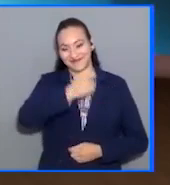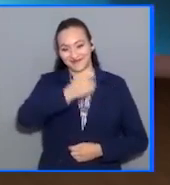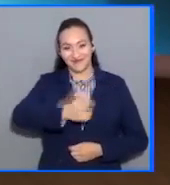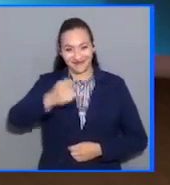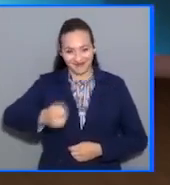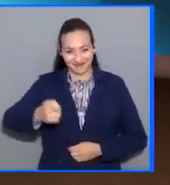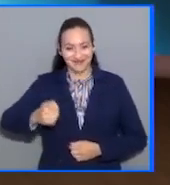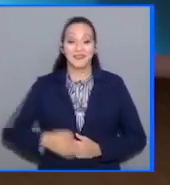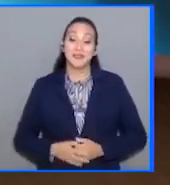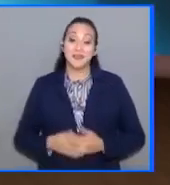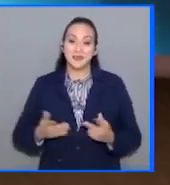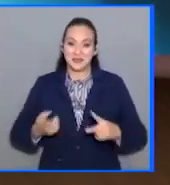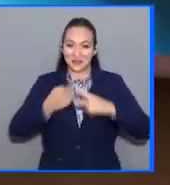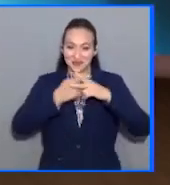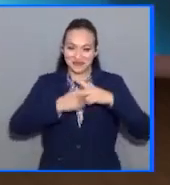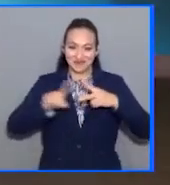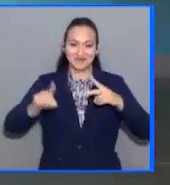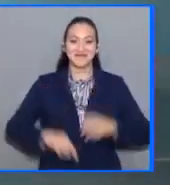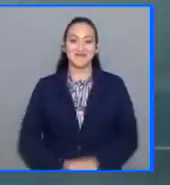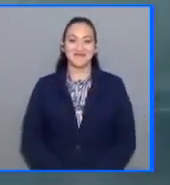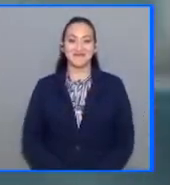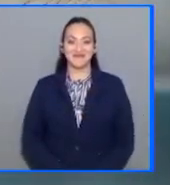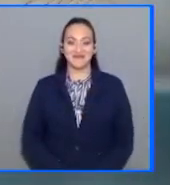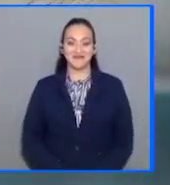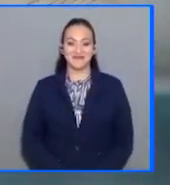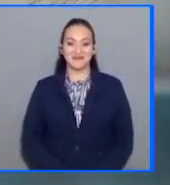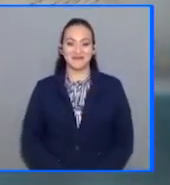mexicana. Comenzamos.